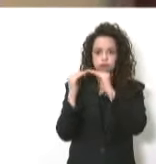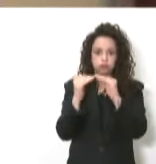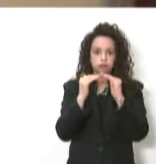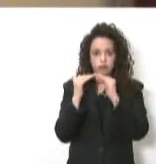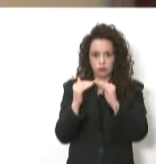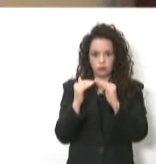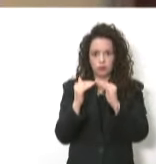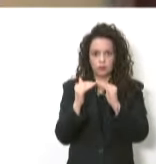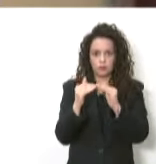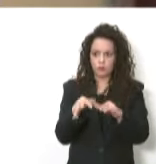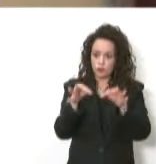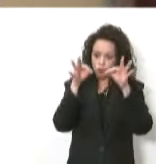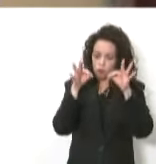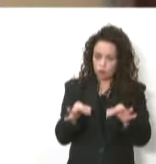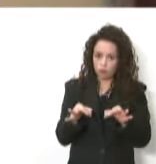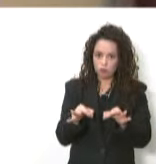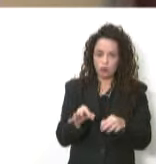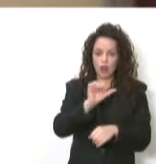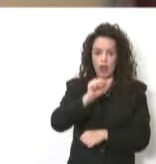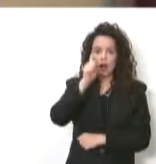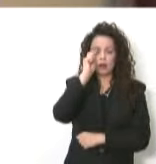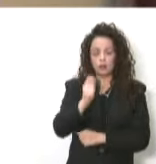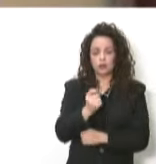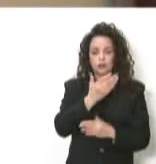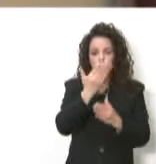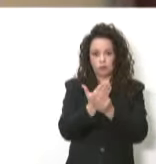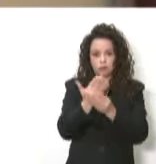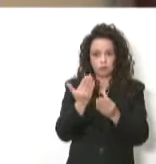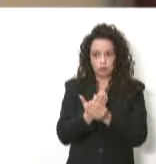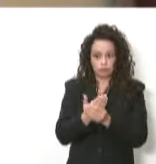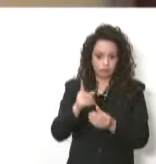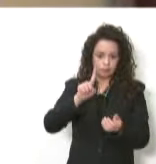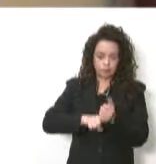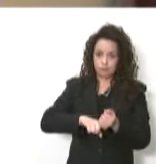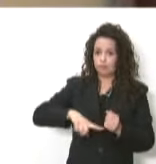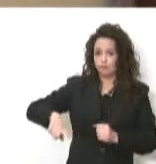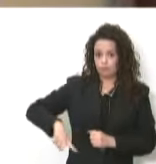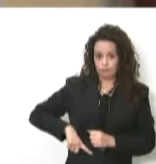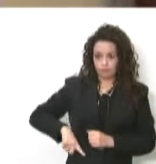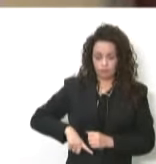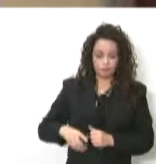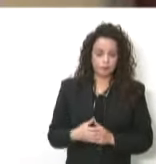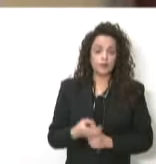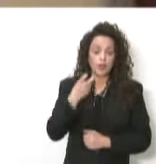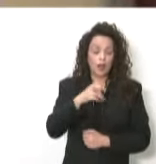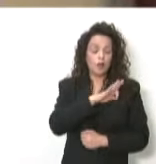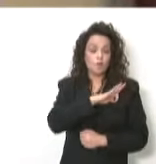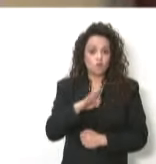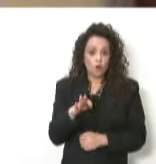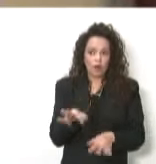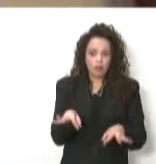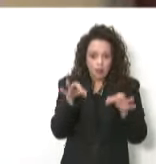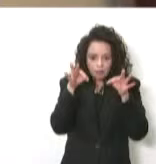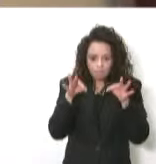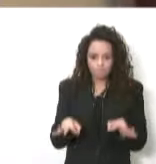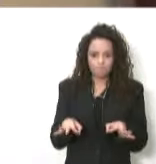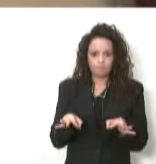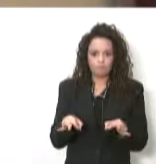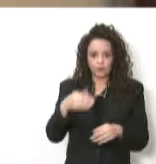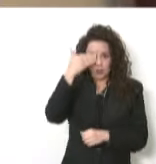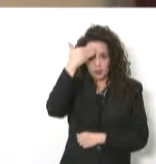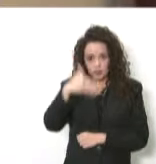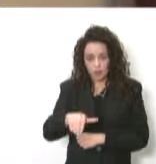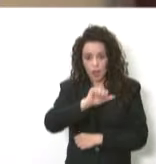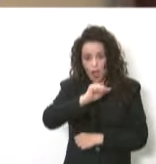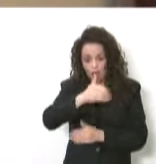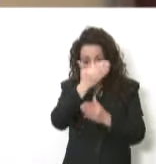y efectivo al patrimonio documental del Estado, y así dar certeza de que con la gestión